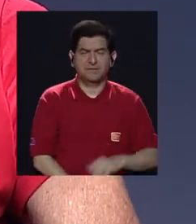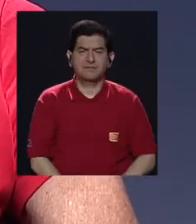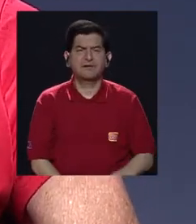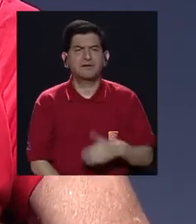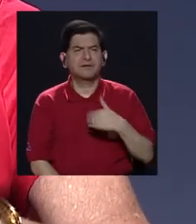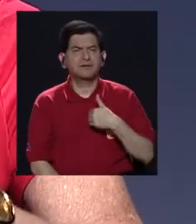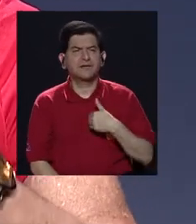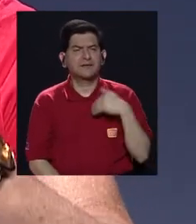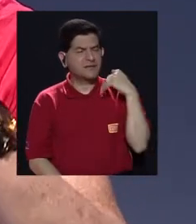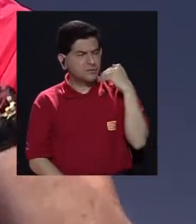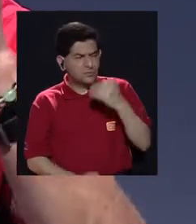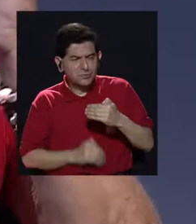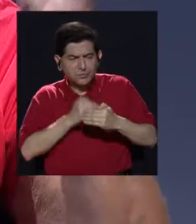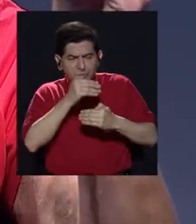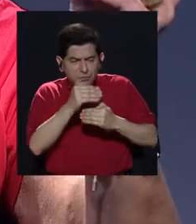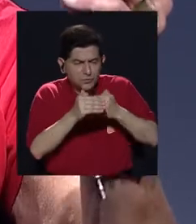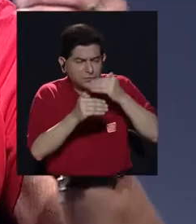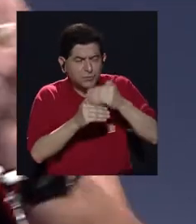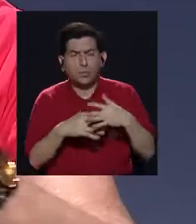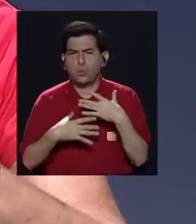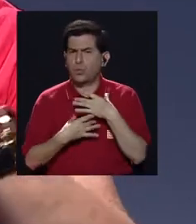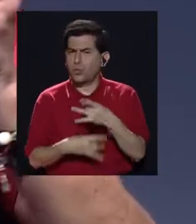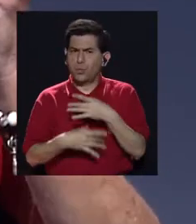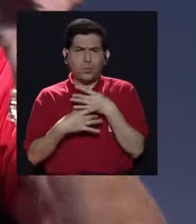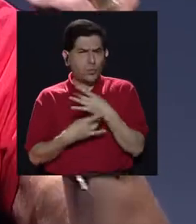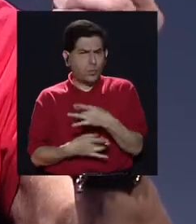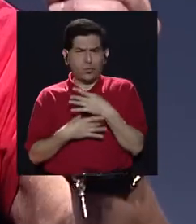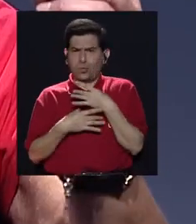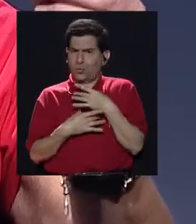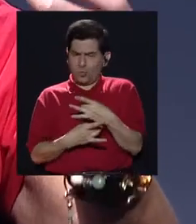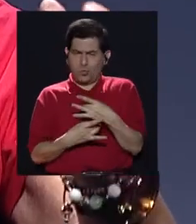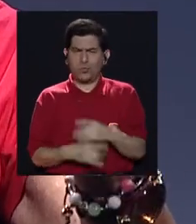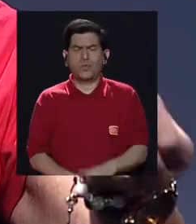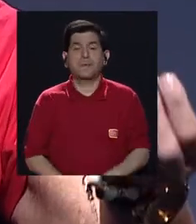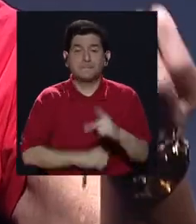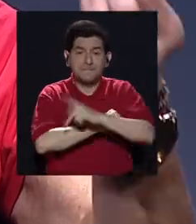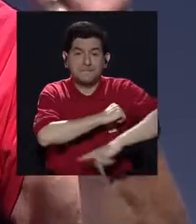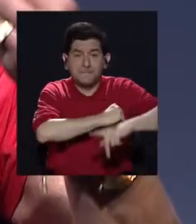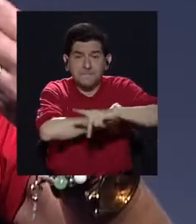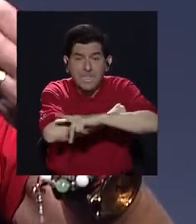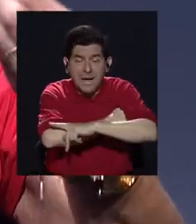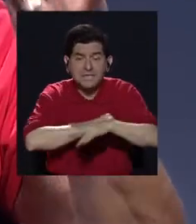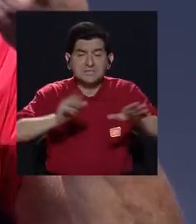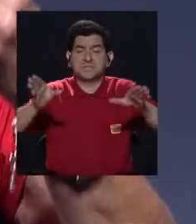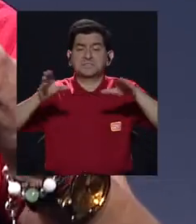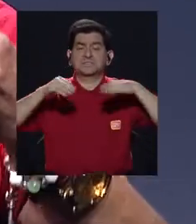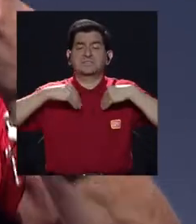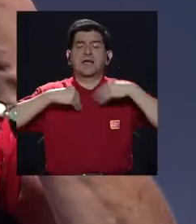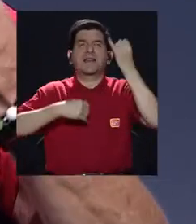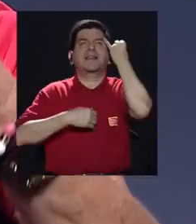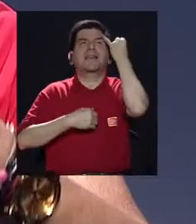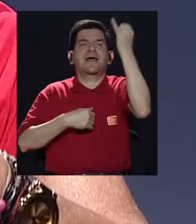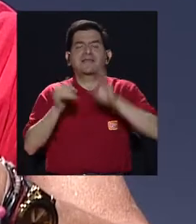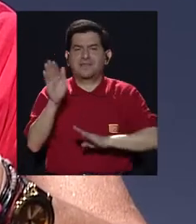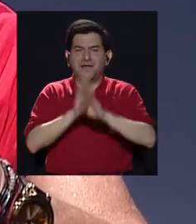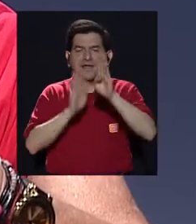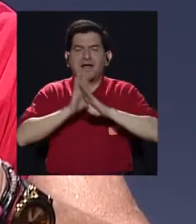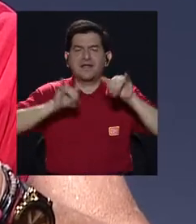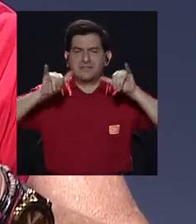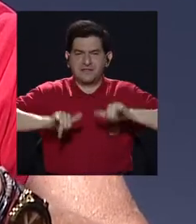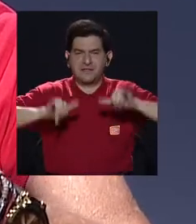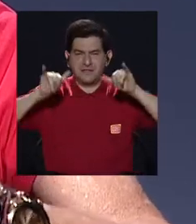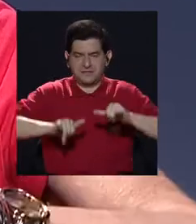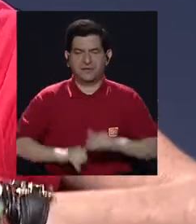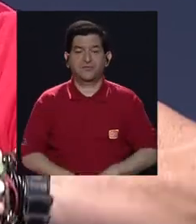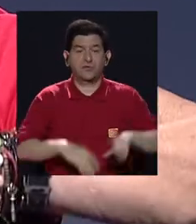hubo un proceso interesantísimo de que los países adoptaron el concepto de desarrollo